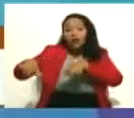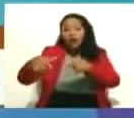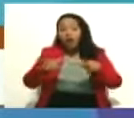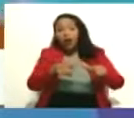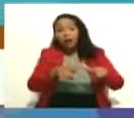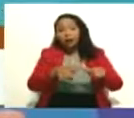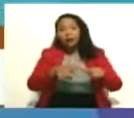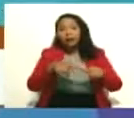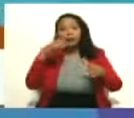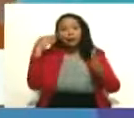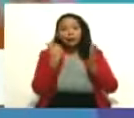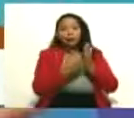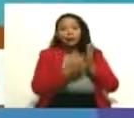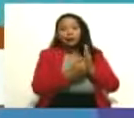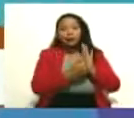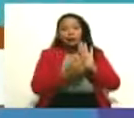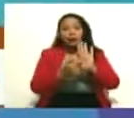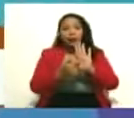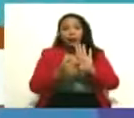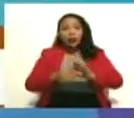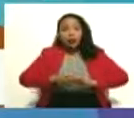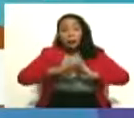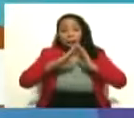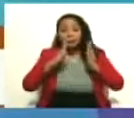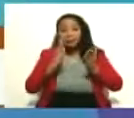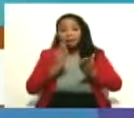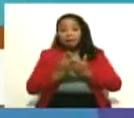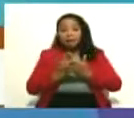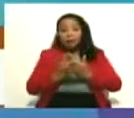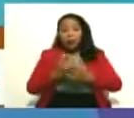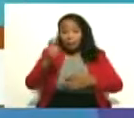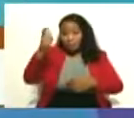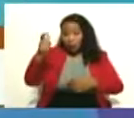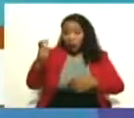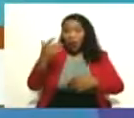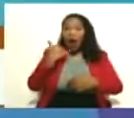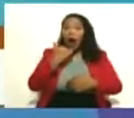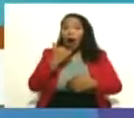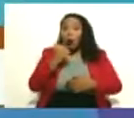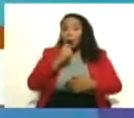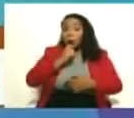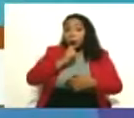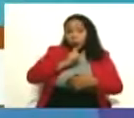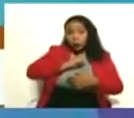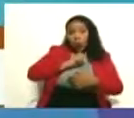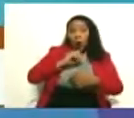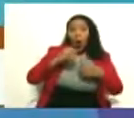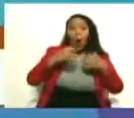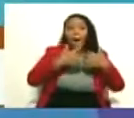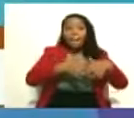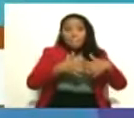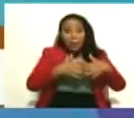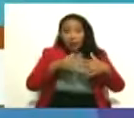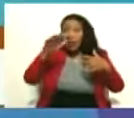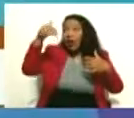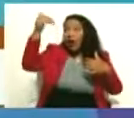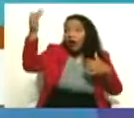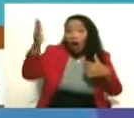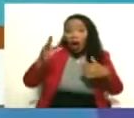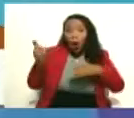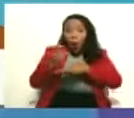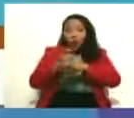han dado una demostración al mundo de que cuando un enemigo extranjero, una transnacional extranjera, un gobierno